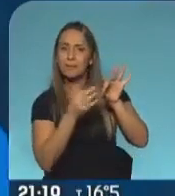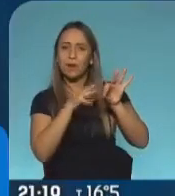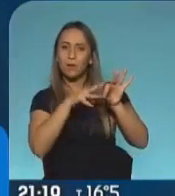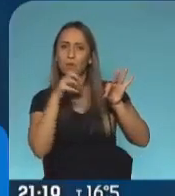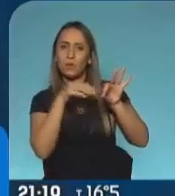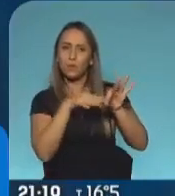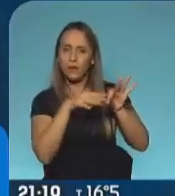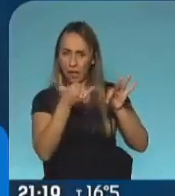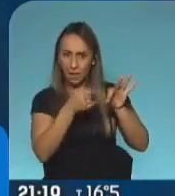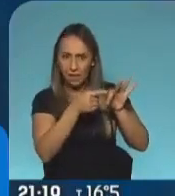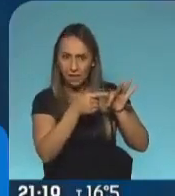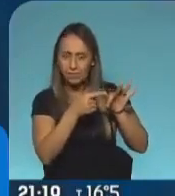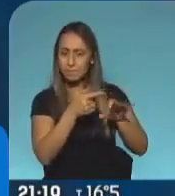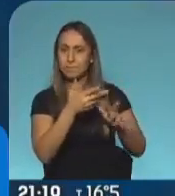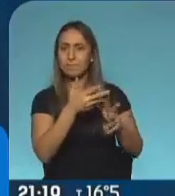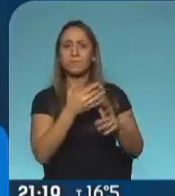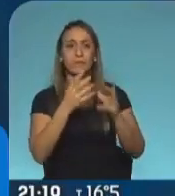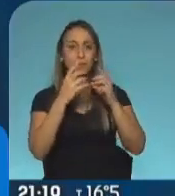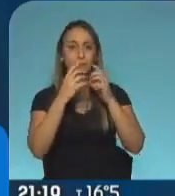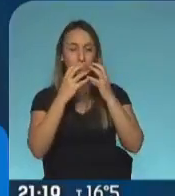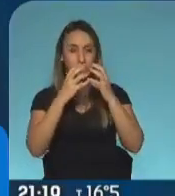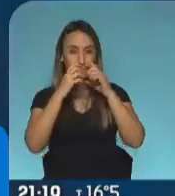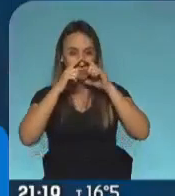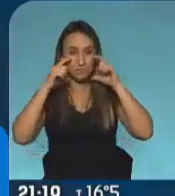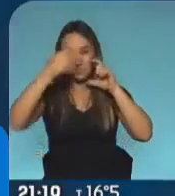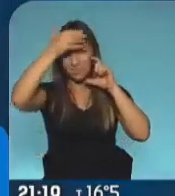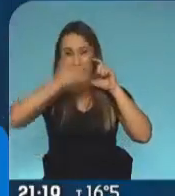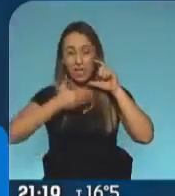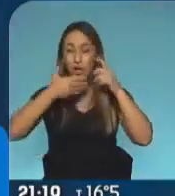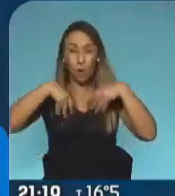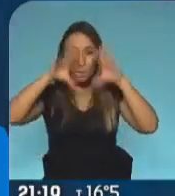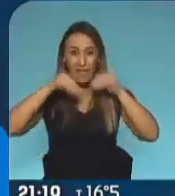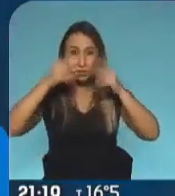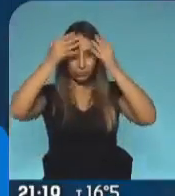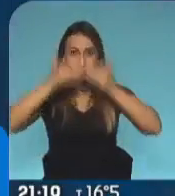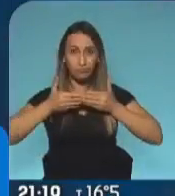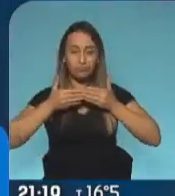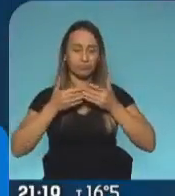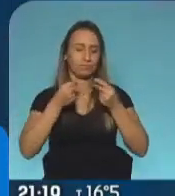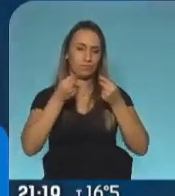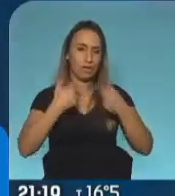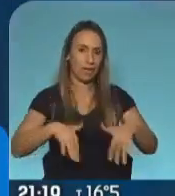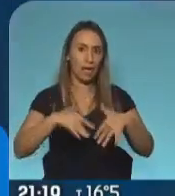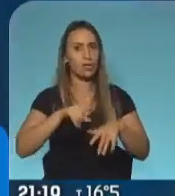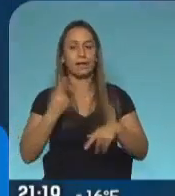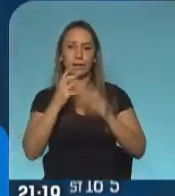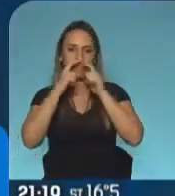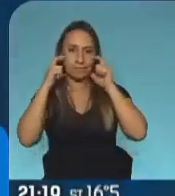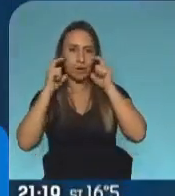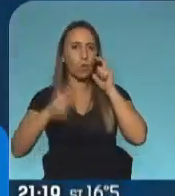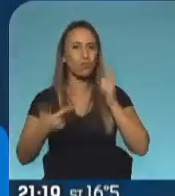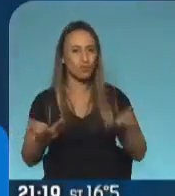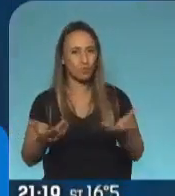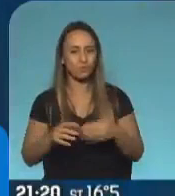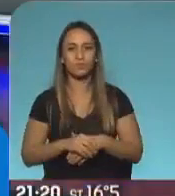las máscaras faciales totales salen bastante más caras que las comunes claro este es un